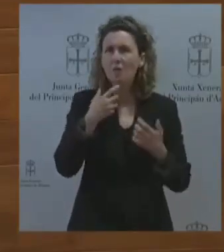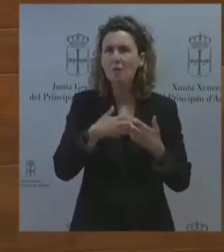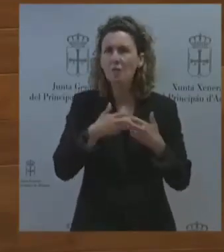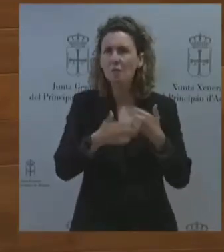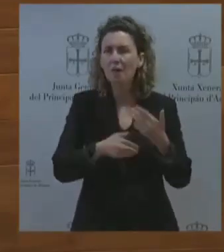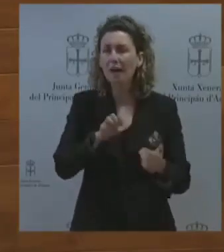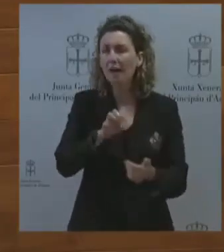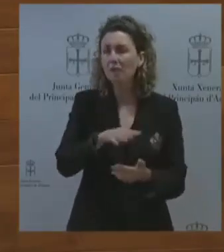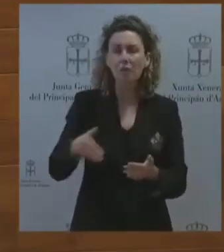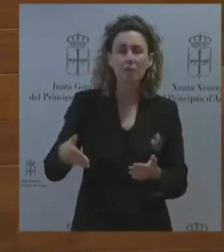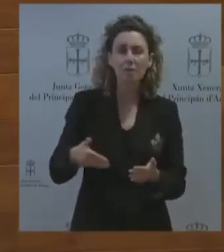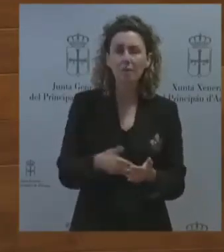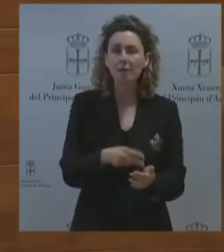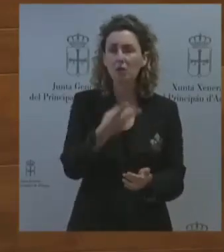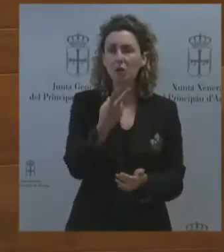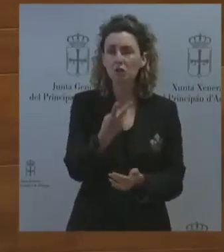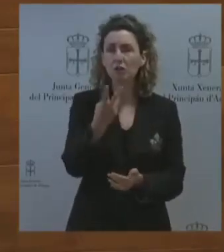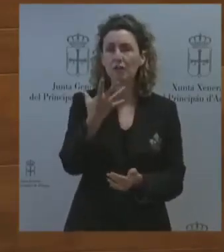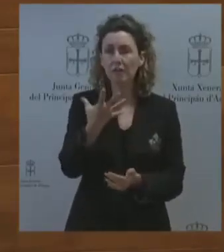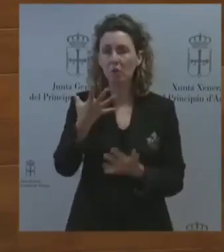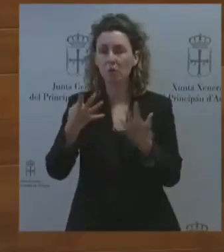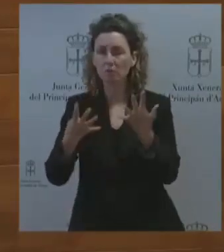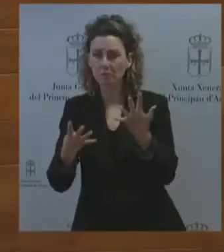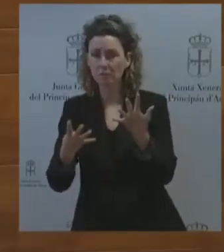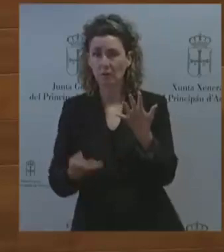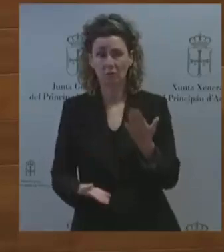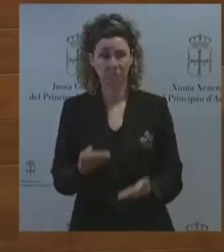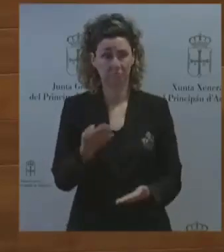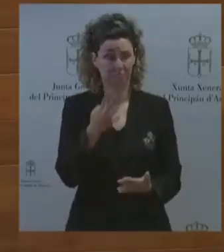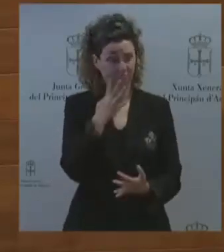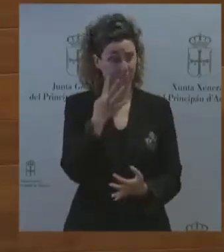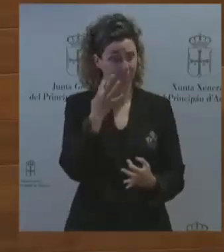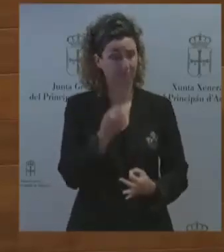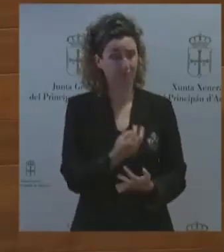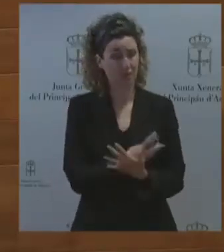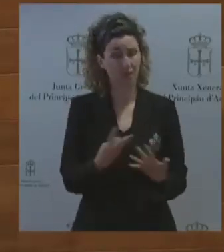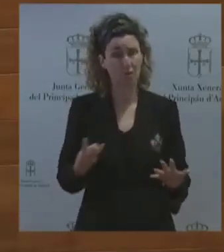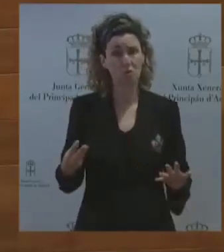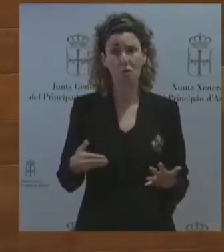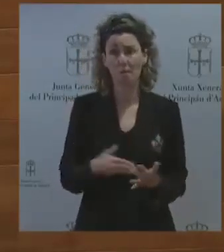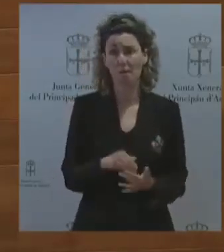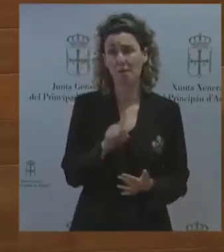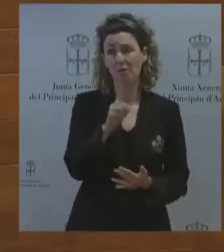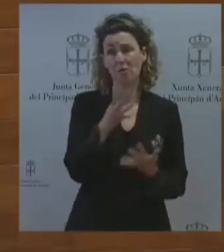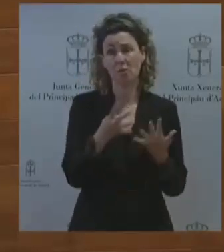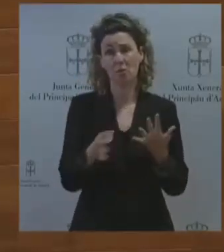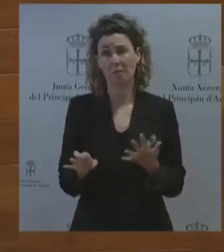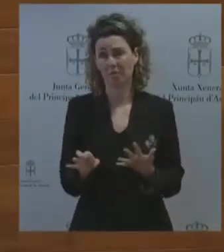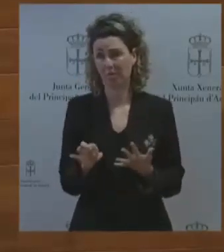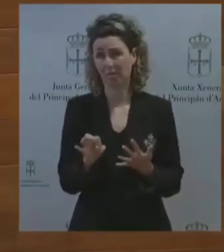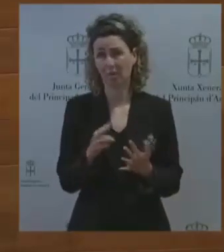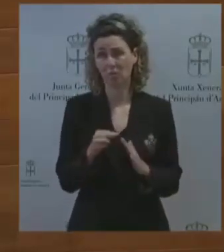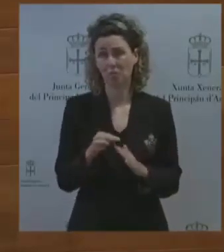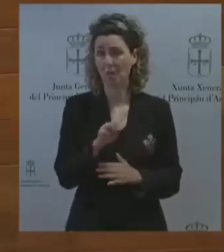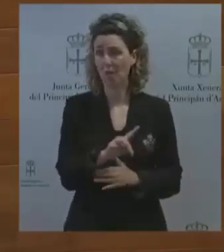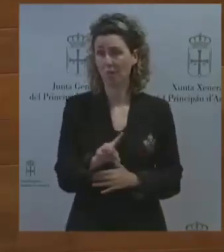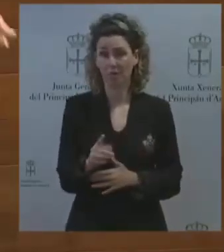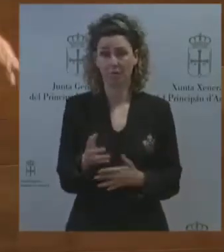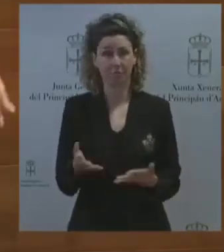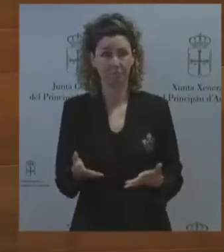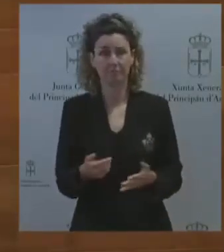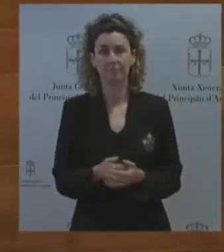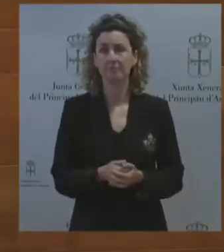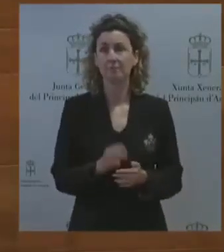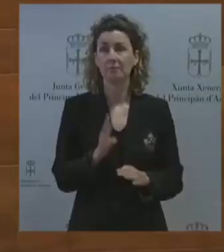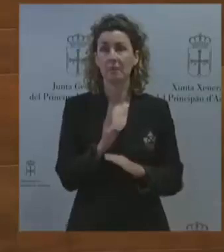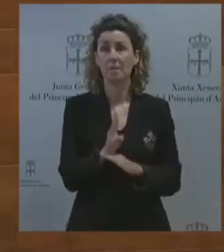14.259 frente a las 18.190 de 2011. Y por si fuera poco, el Parlamento Europeo ha aprobado hace una